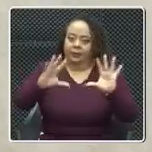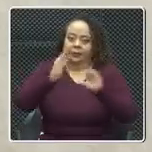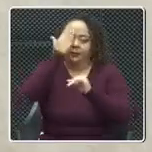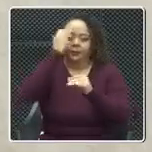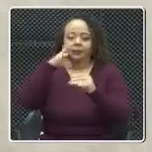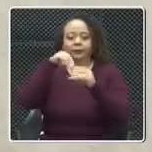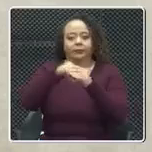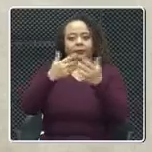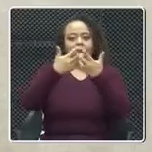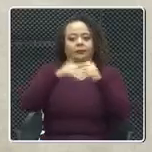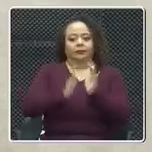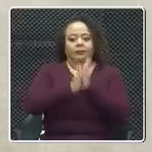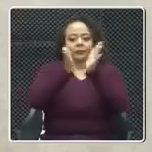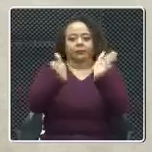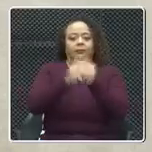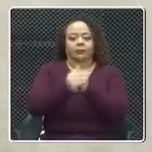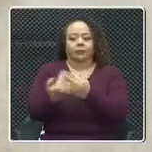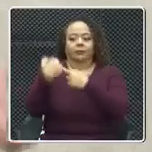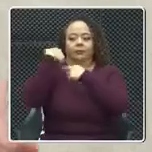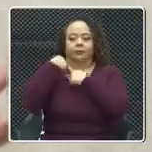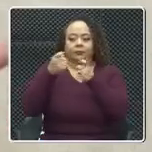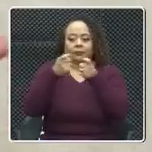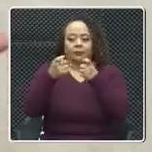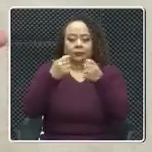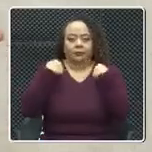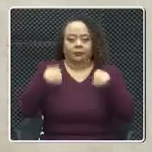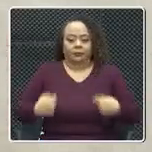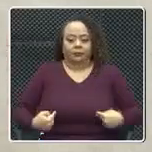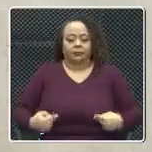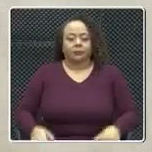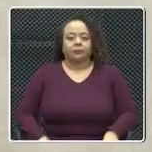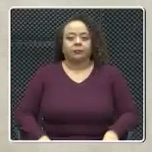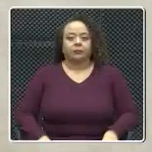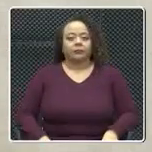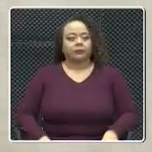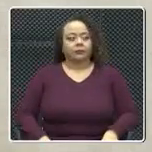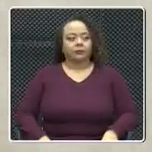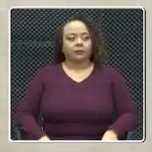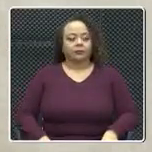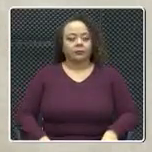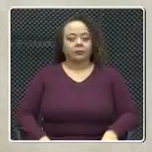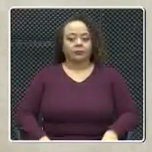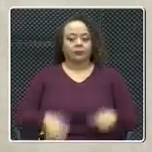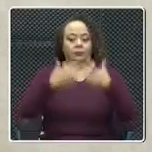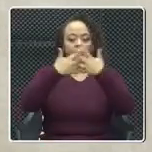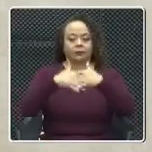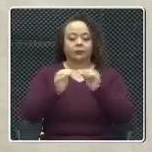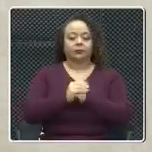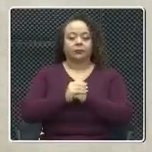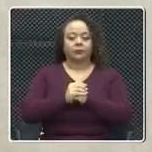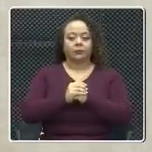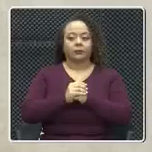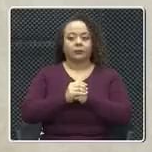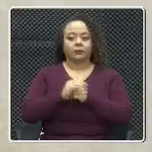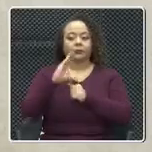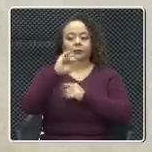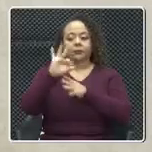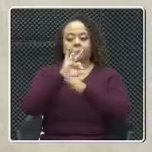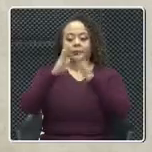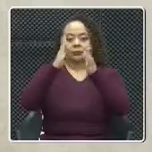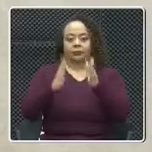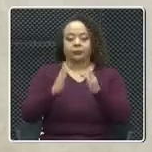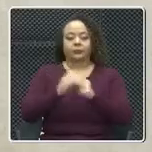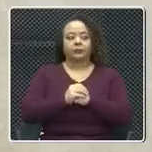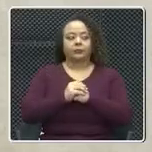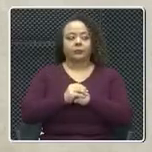de las empresas por lo general a quien le corresponde la gestión humana, ¿verdad? Uh-huh. De la parte de la empresa. El funcionario como